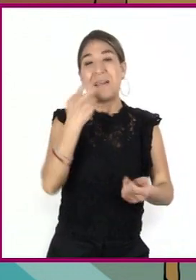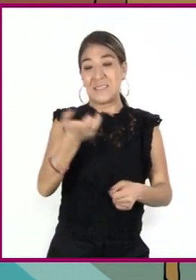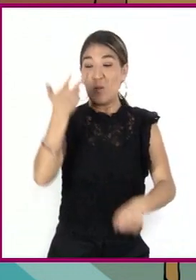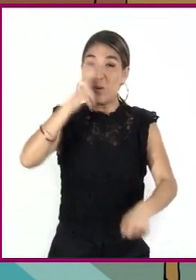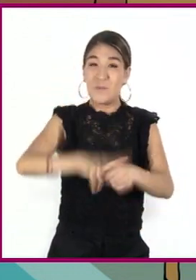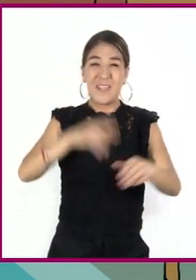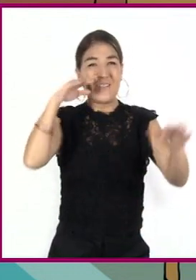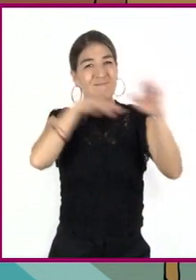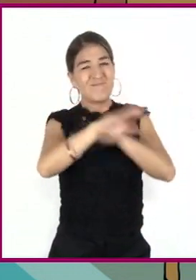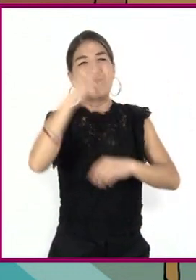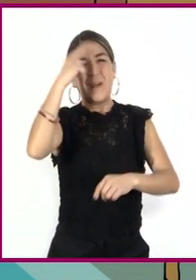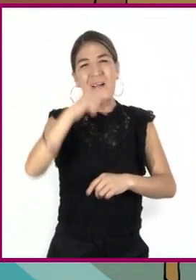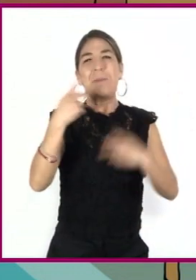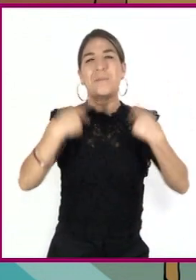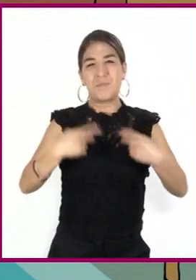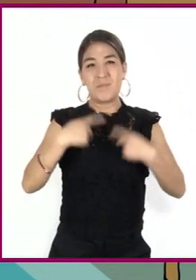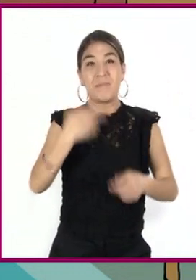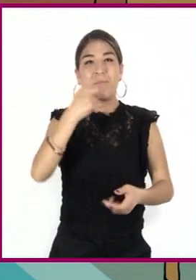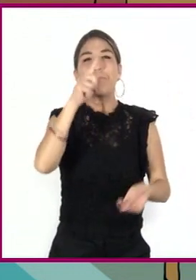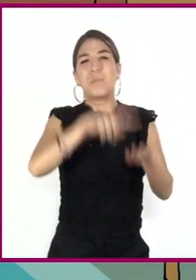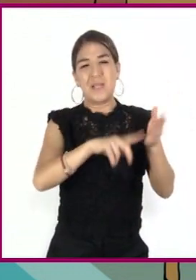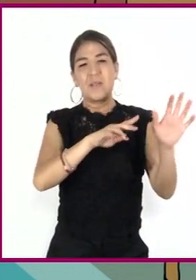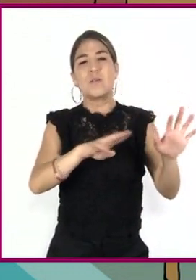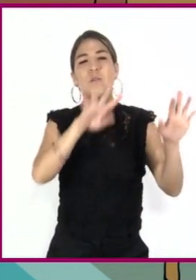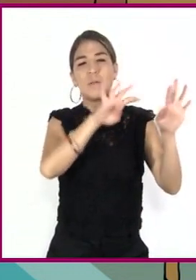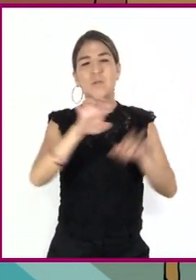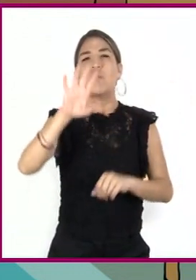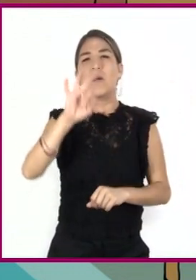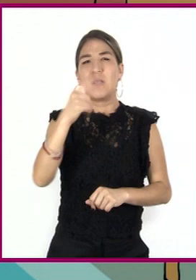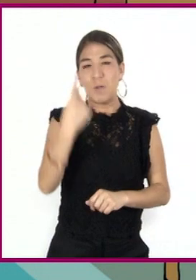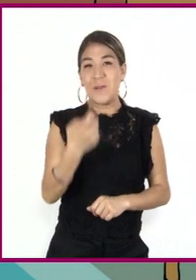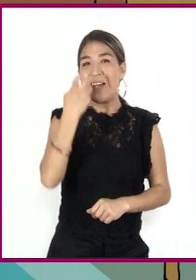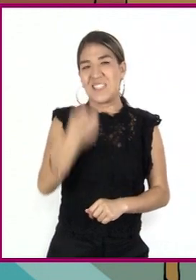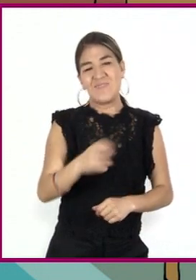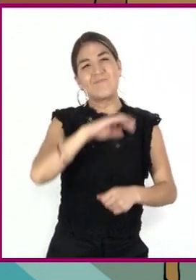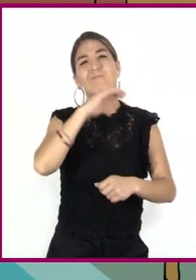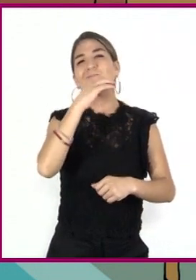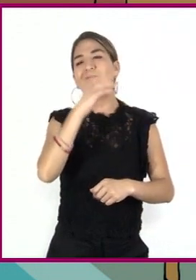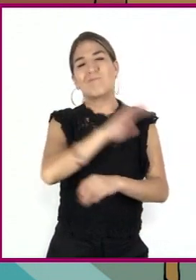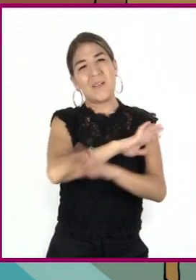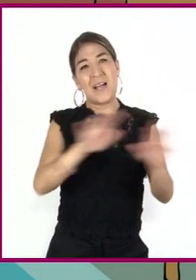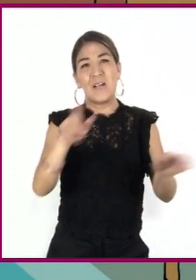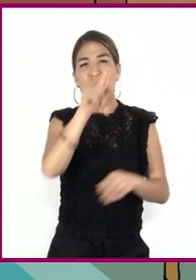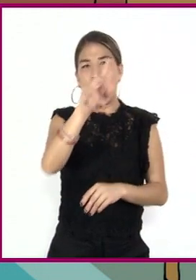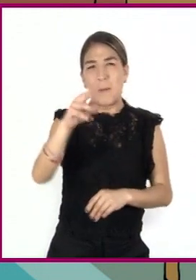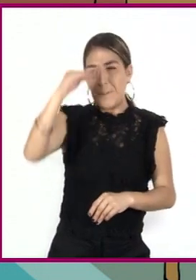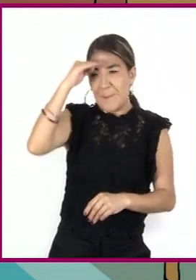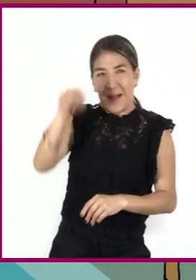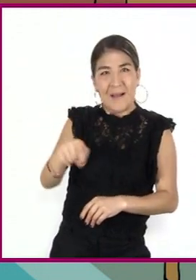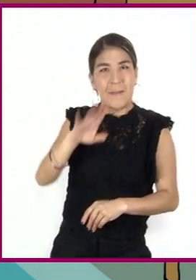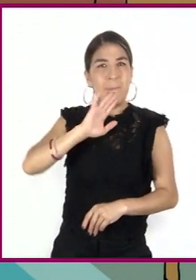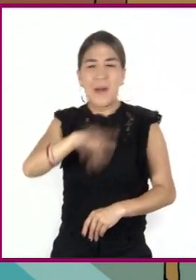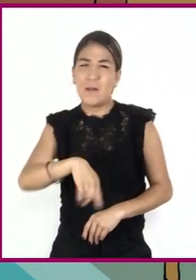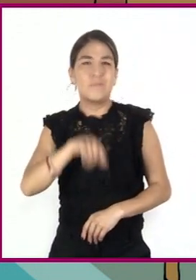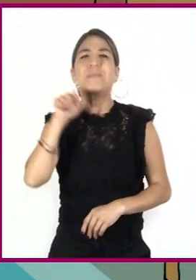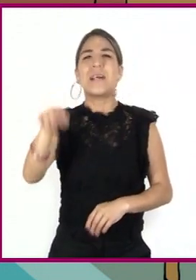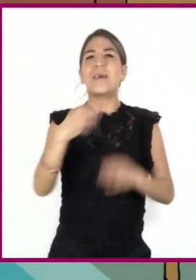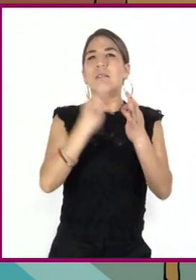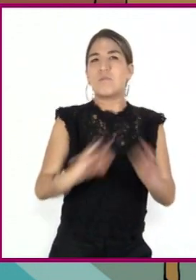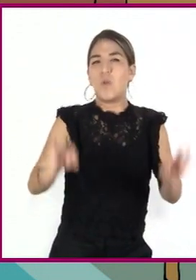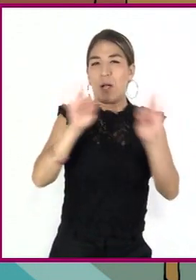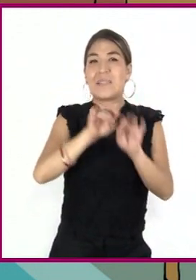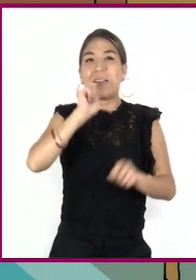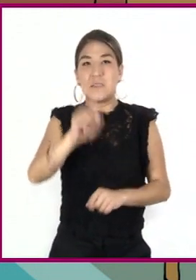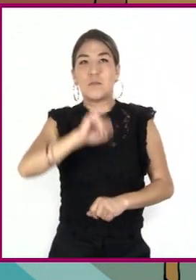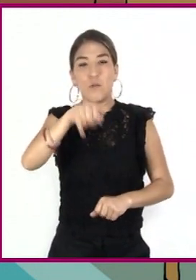1942. Pero no se dejen engañar por el desenlace de la historia, ¿eh? Lo importante es que Jorge Cuesta pues, fue uno de